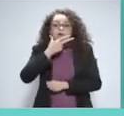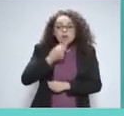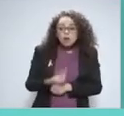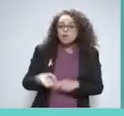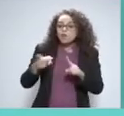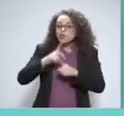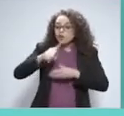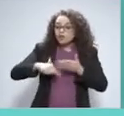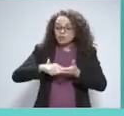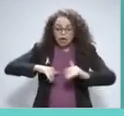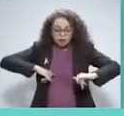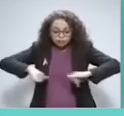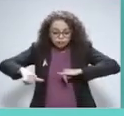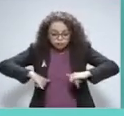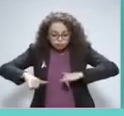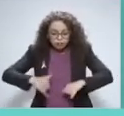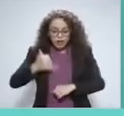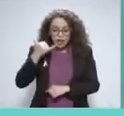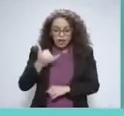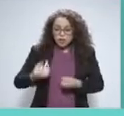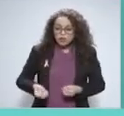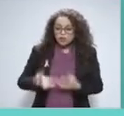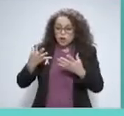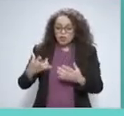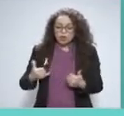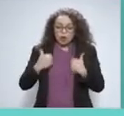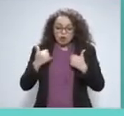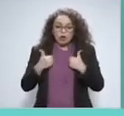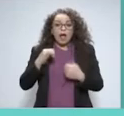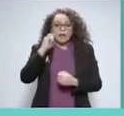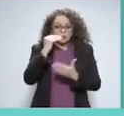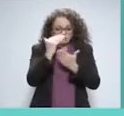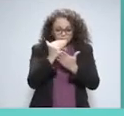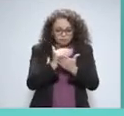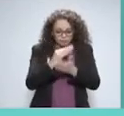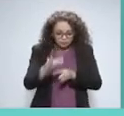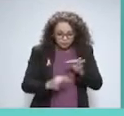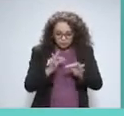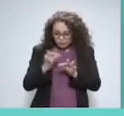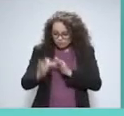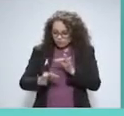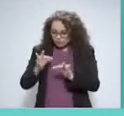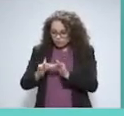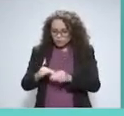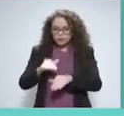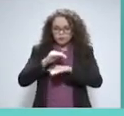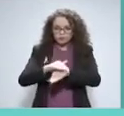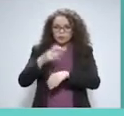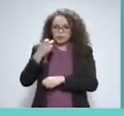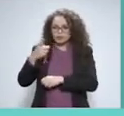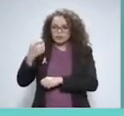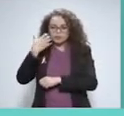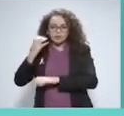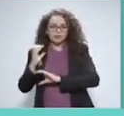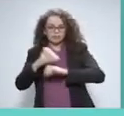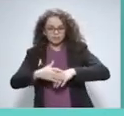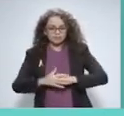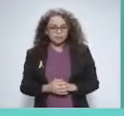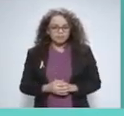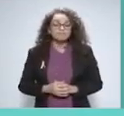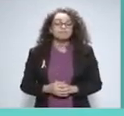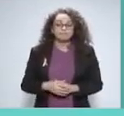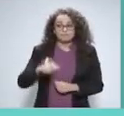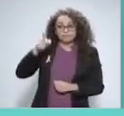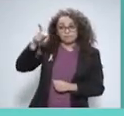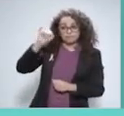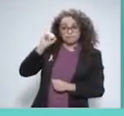de jóvenes que cumplieron con los requisitos de esa convocatoria. En respuesta, el sujeto obligado manifestó que